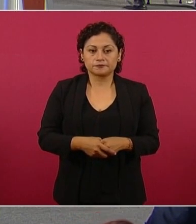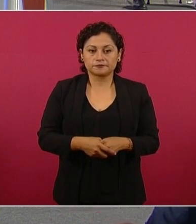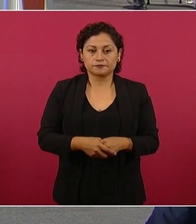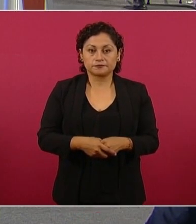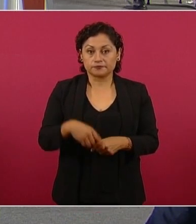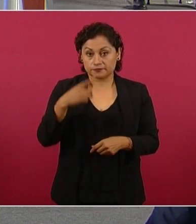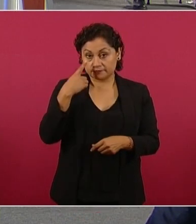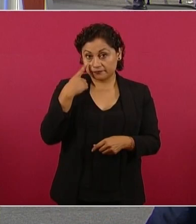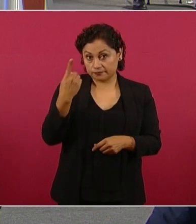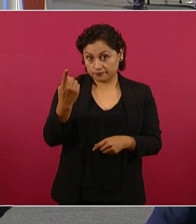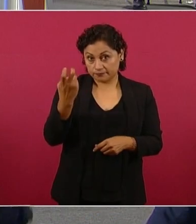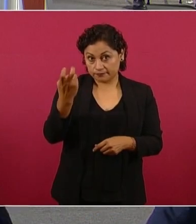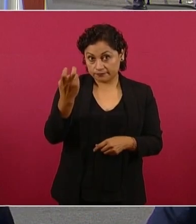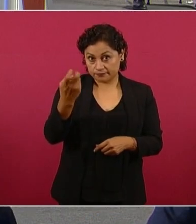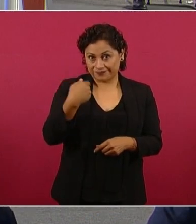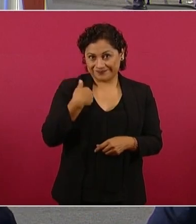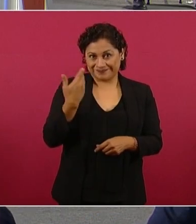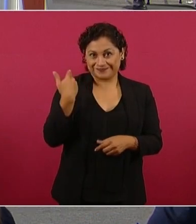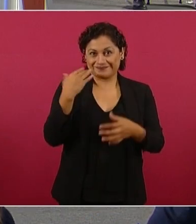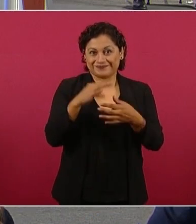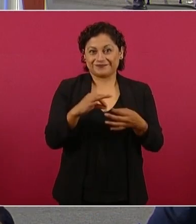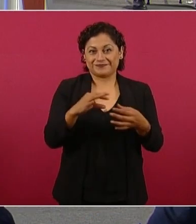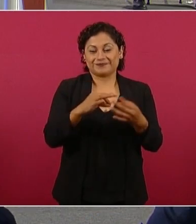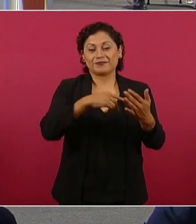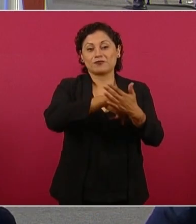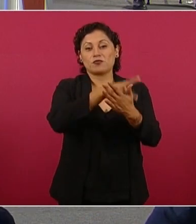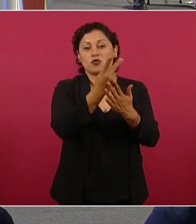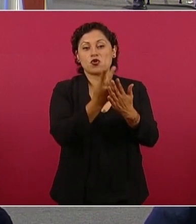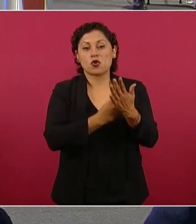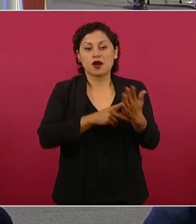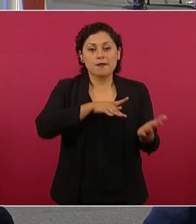Miren lo que les decía, los programas sociales.